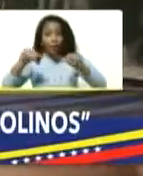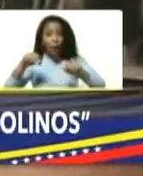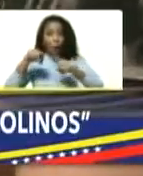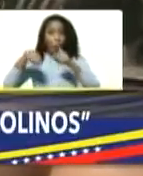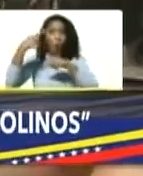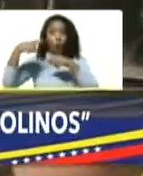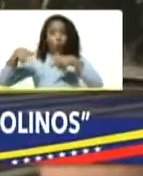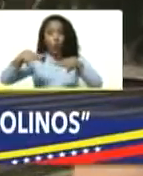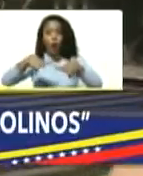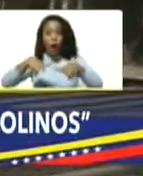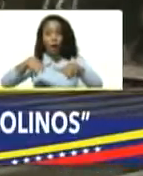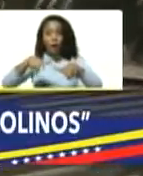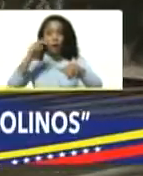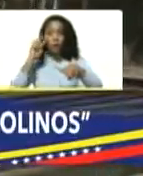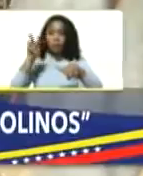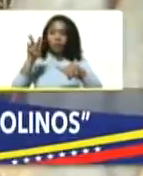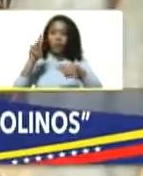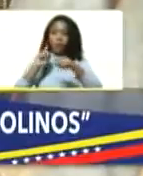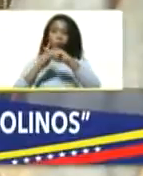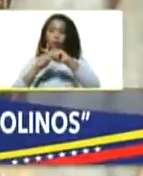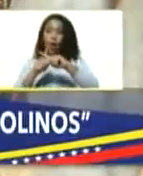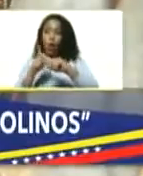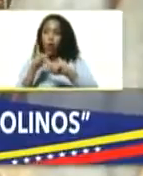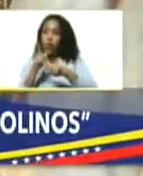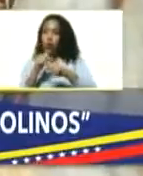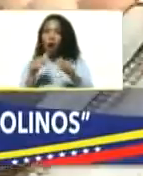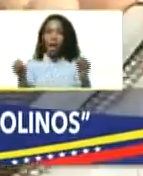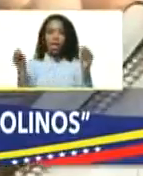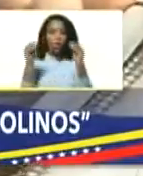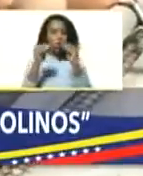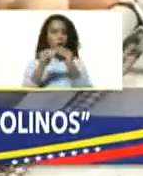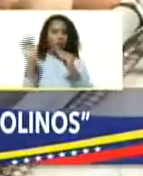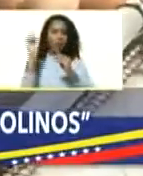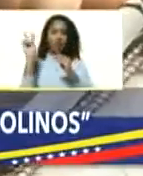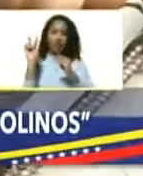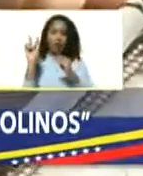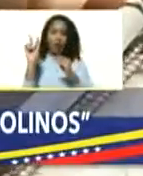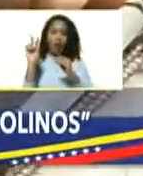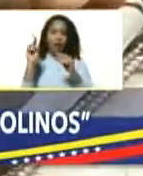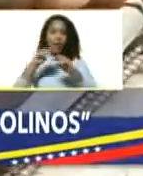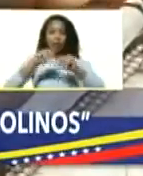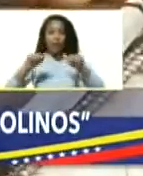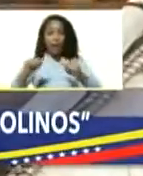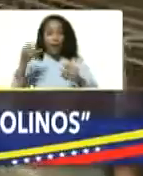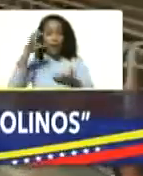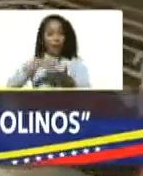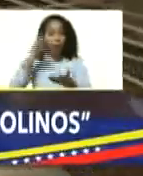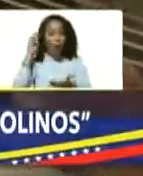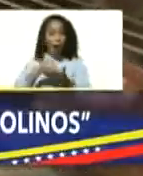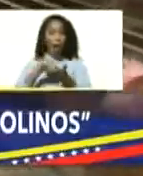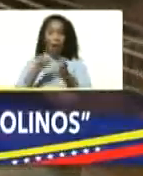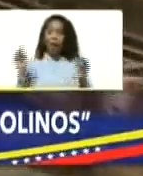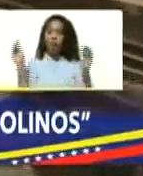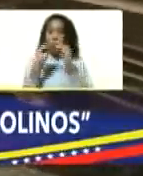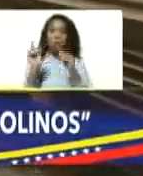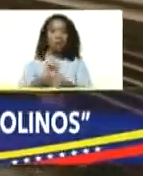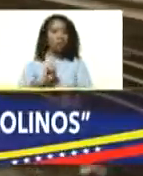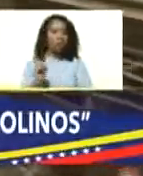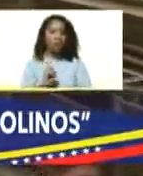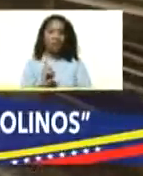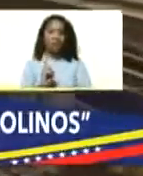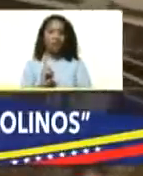latitudes descubrieron que no hay una tierra como la de venezuela y que no hay una tierra como la del estado aragua ciudadano presidente